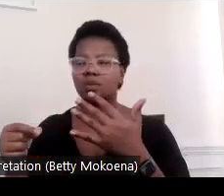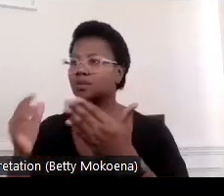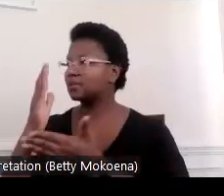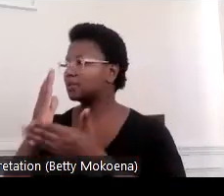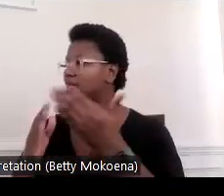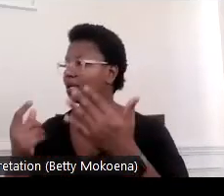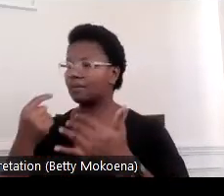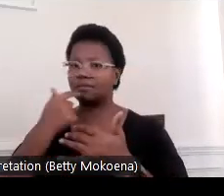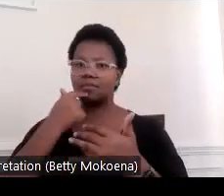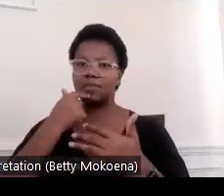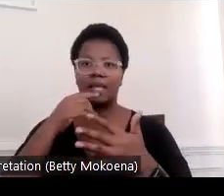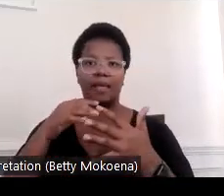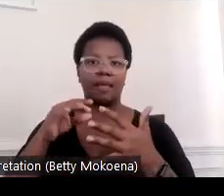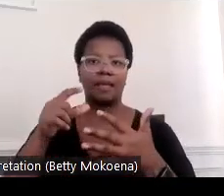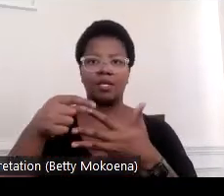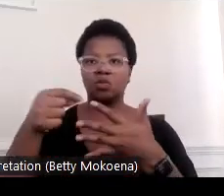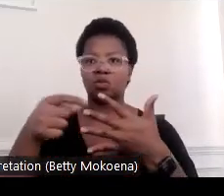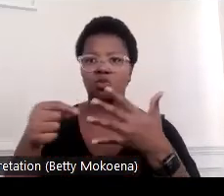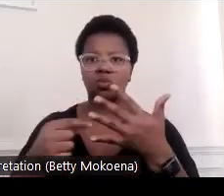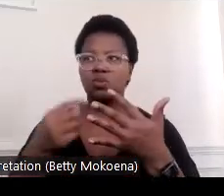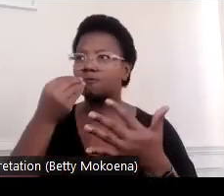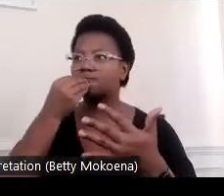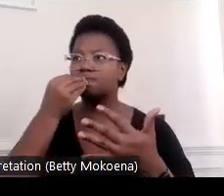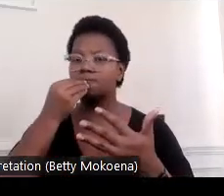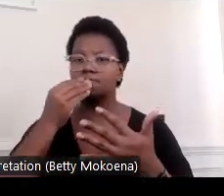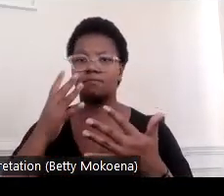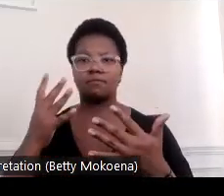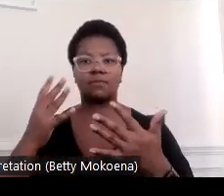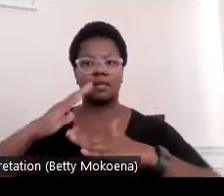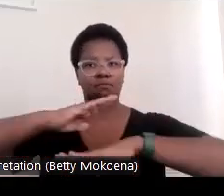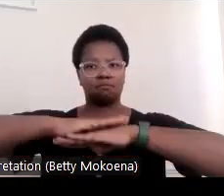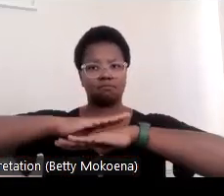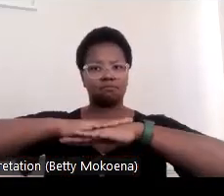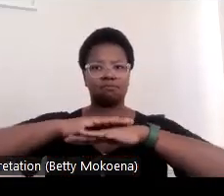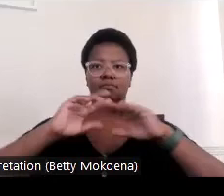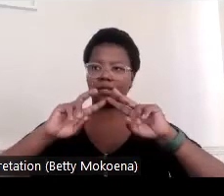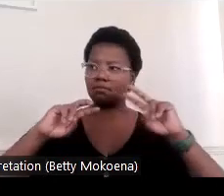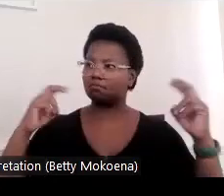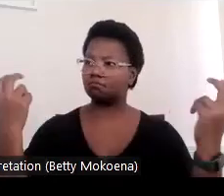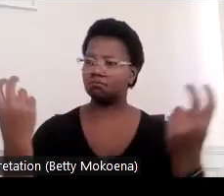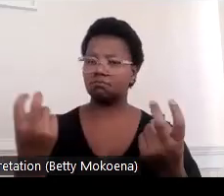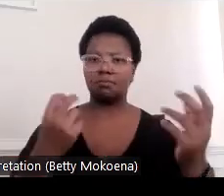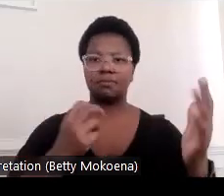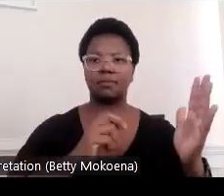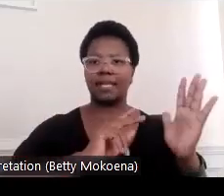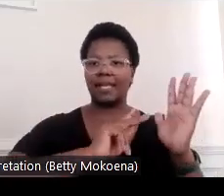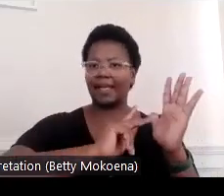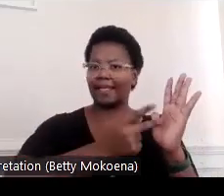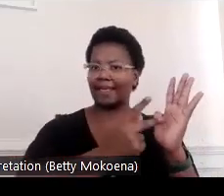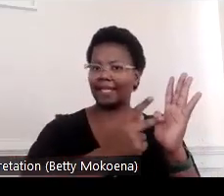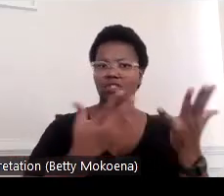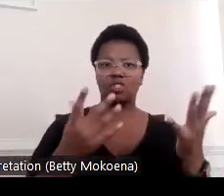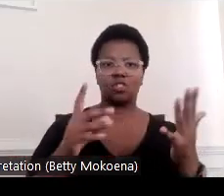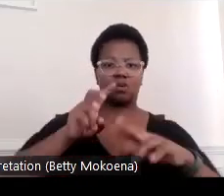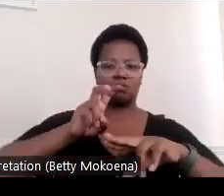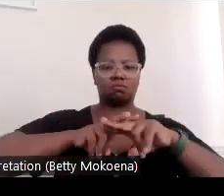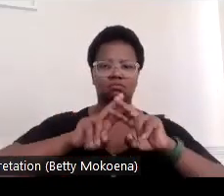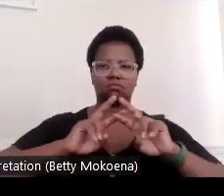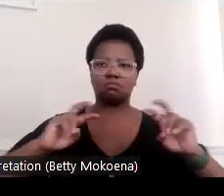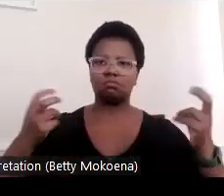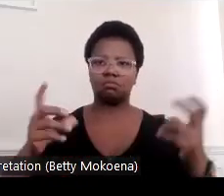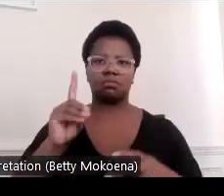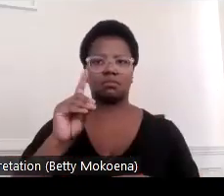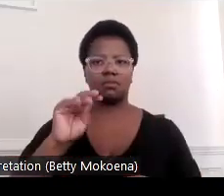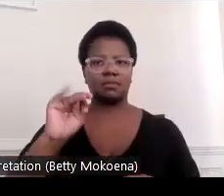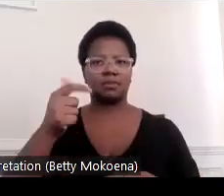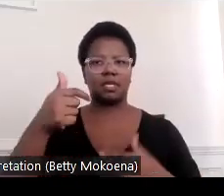elegir puede escoger si quiere comer en la en la mesa junto con los demás la cocina con todos los demás o pueden también comer